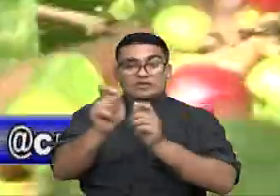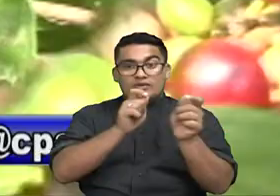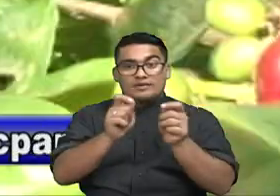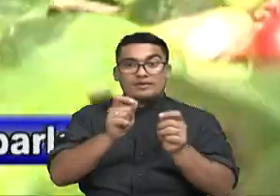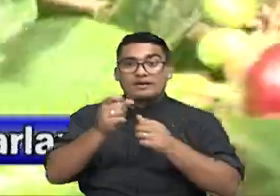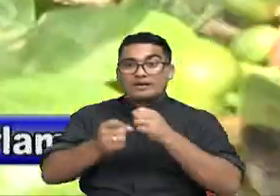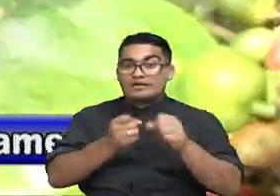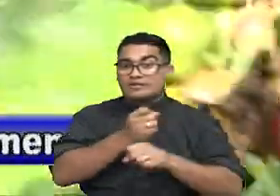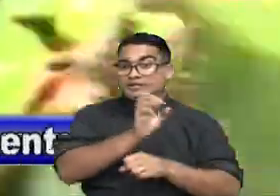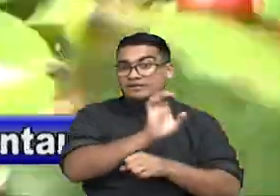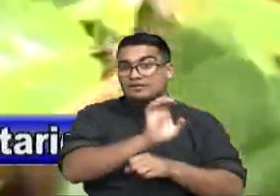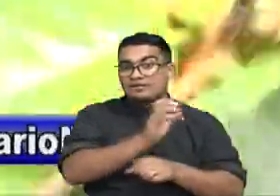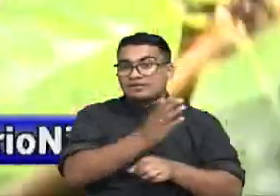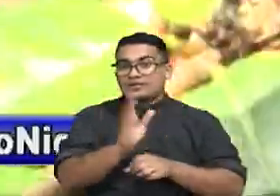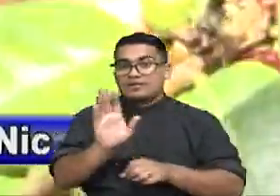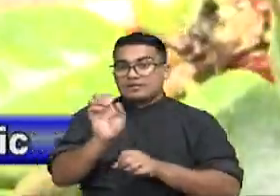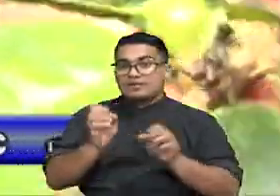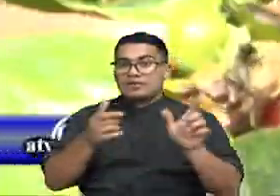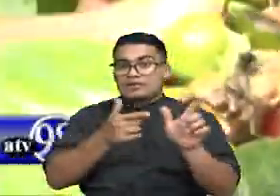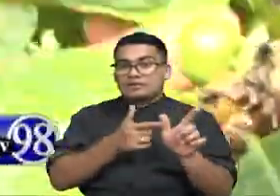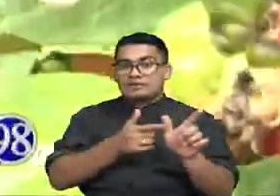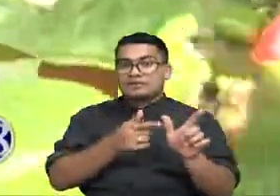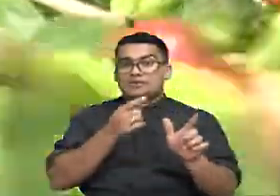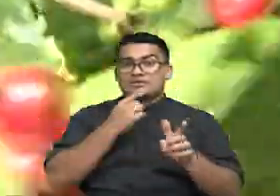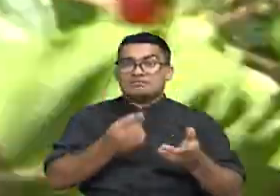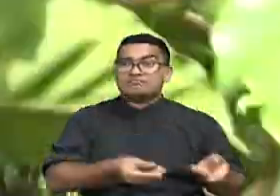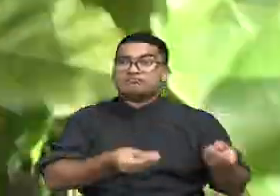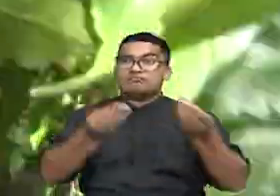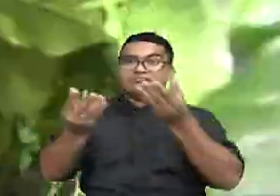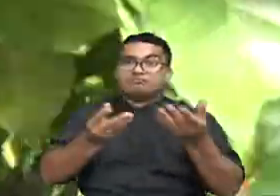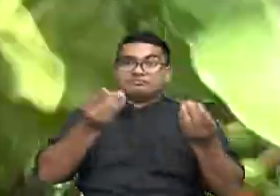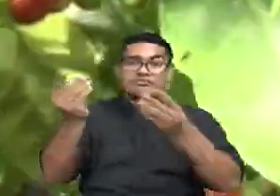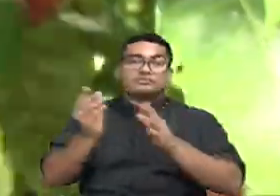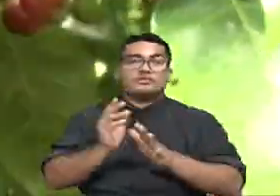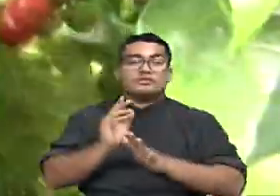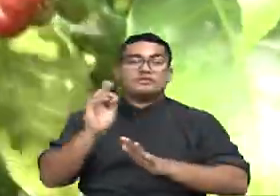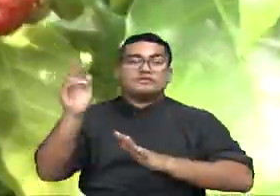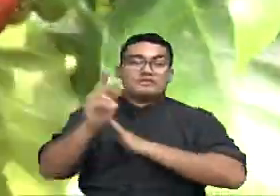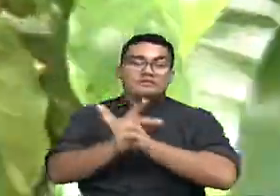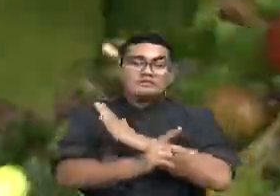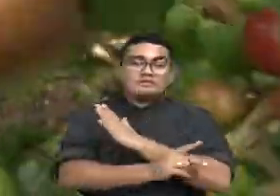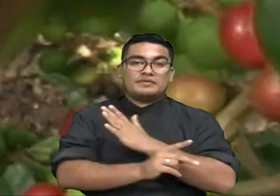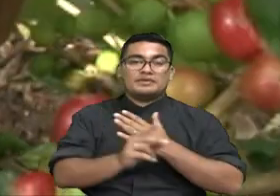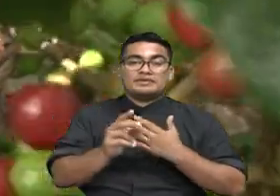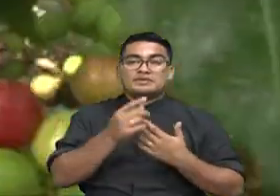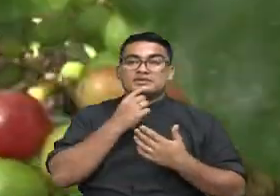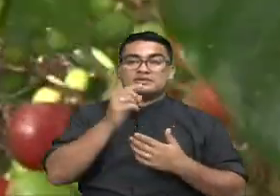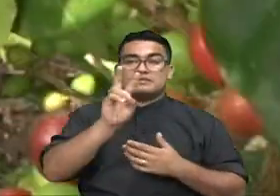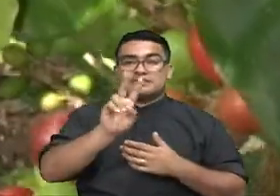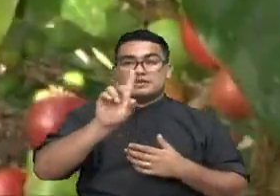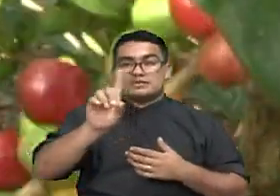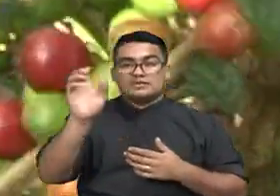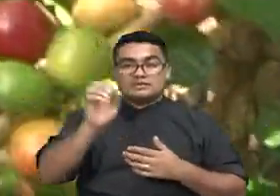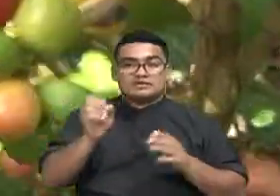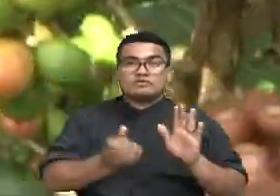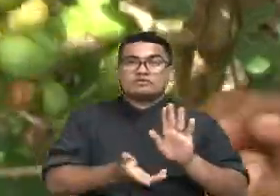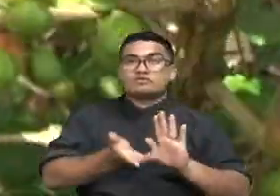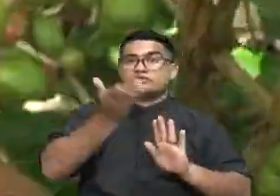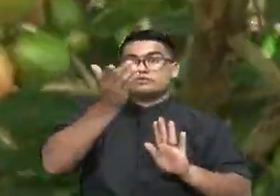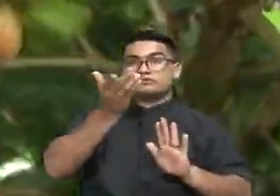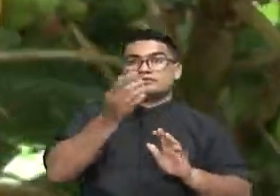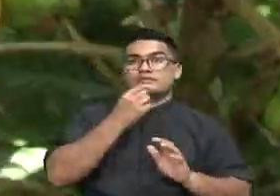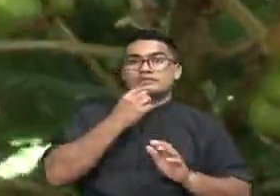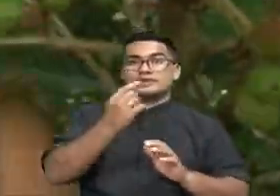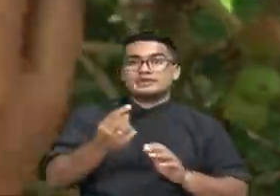de enero a octubre, las exportaciones superaron el 21% en comparación al mismo periodo del año 2018,